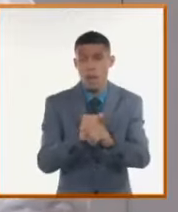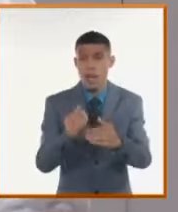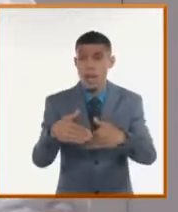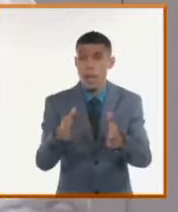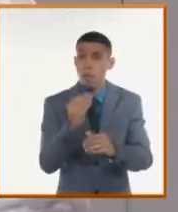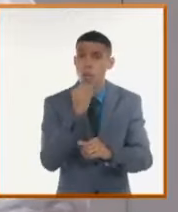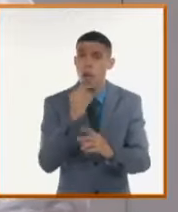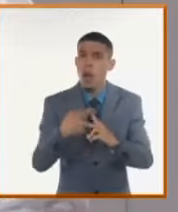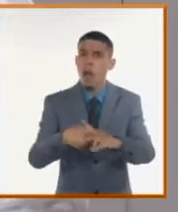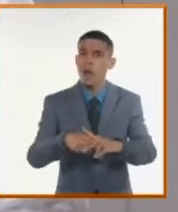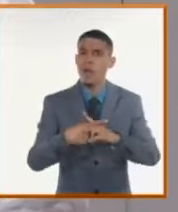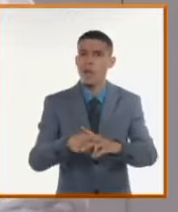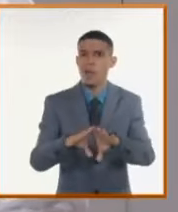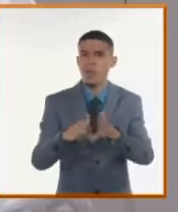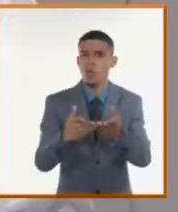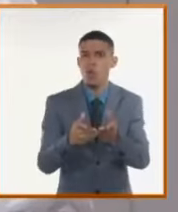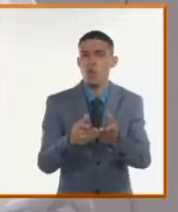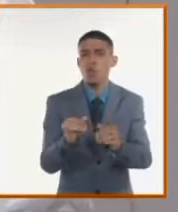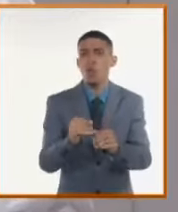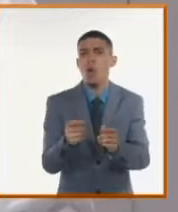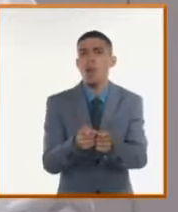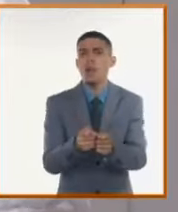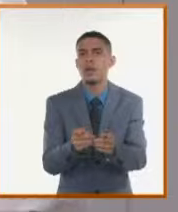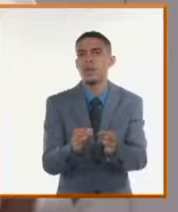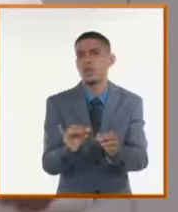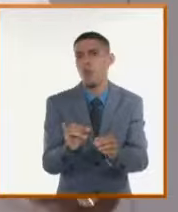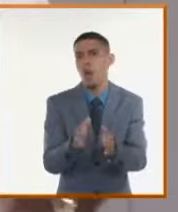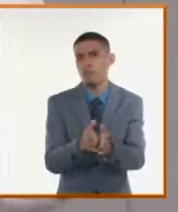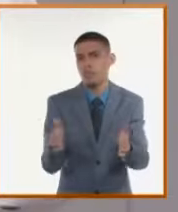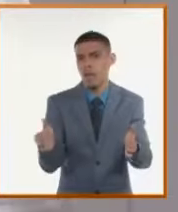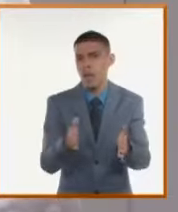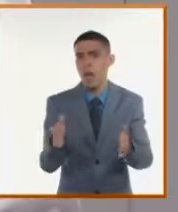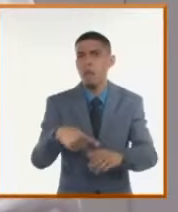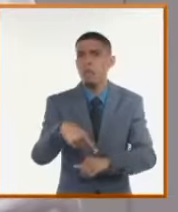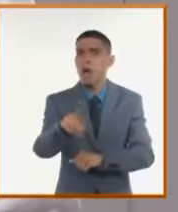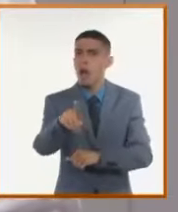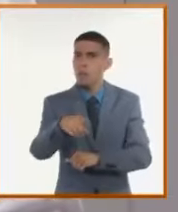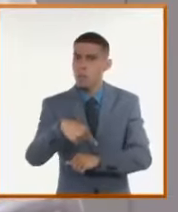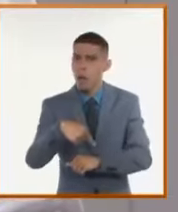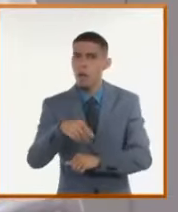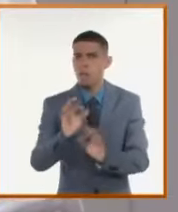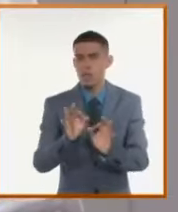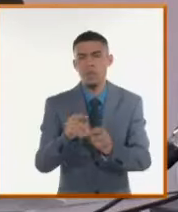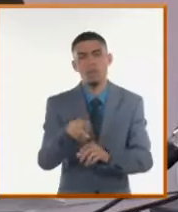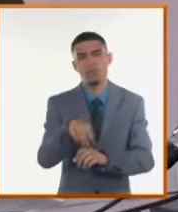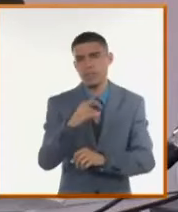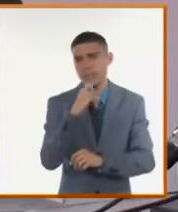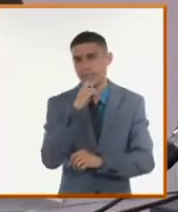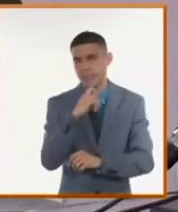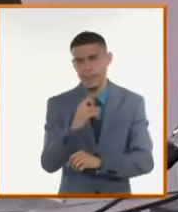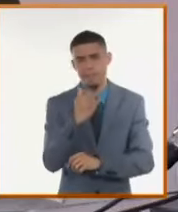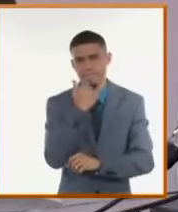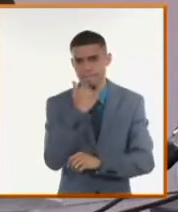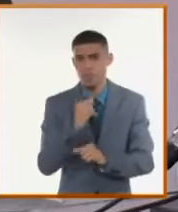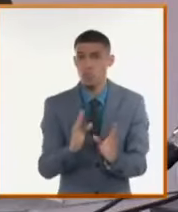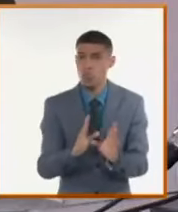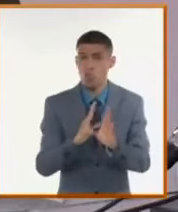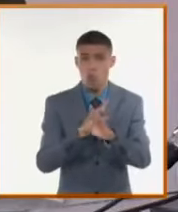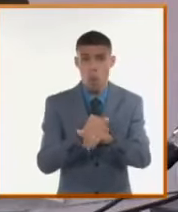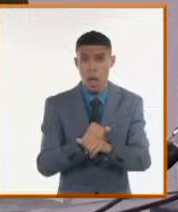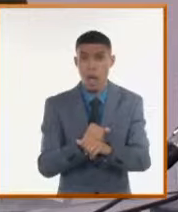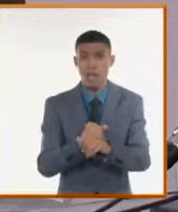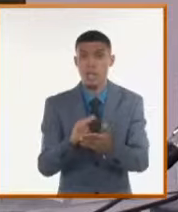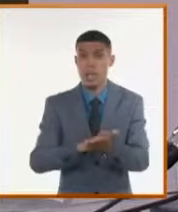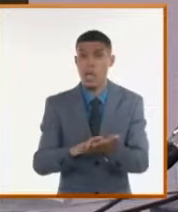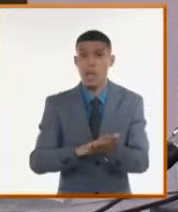poder ampliar la esta esta ruta o incrementar salidas como tal s que no hay en este minuto perspectiva de poder